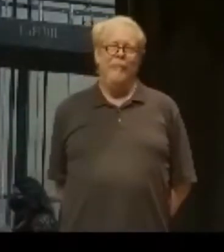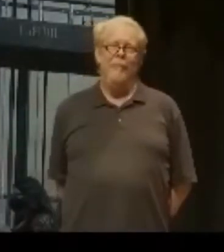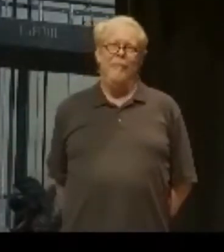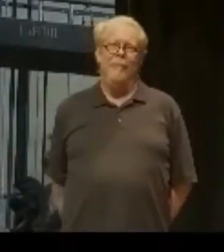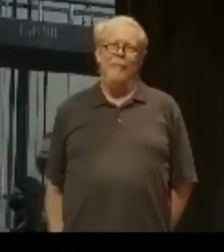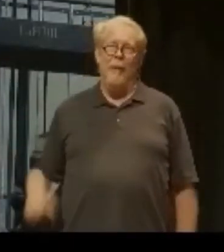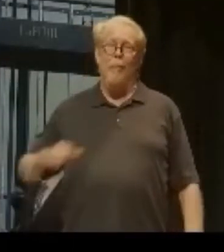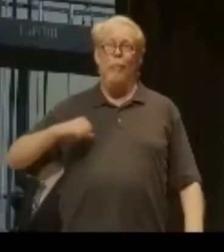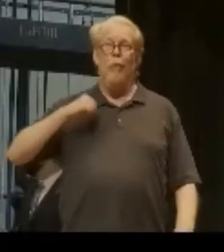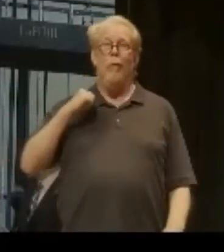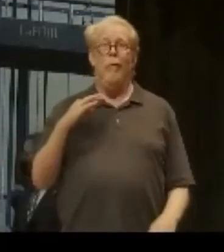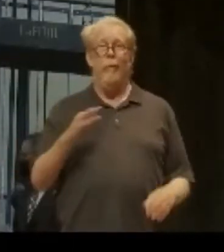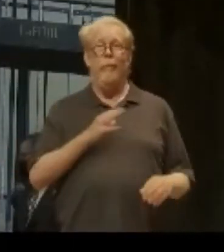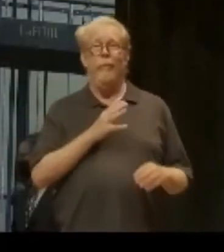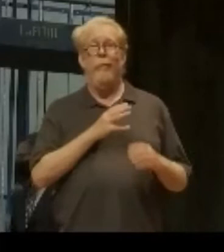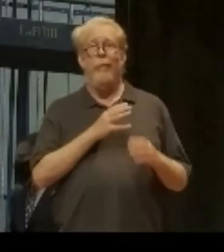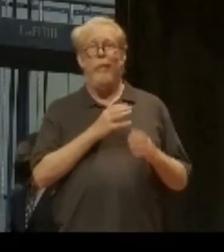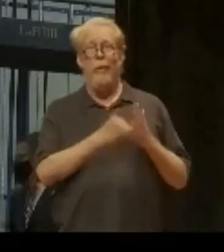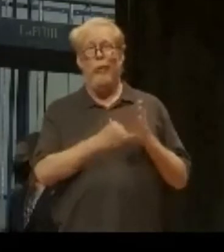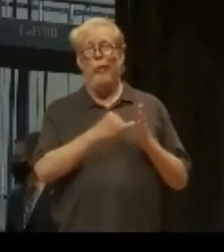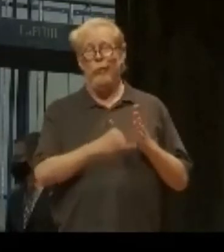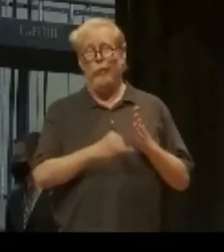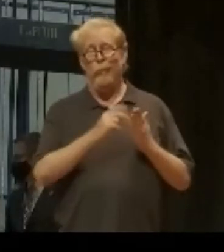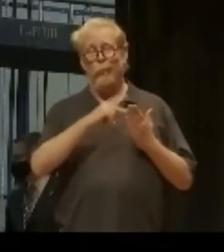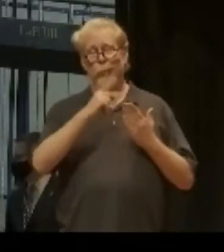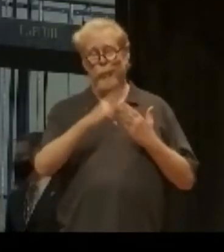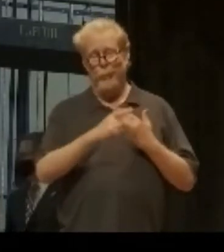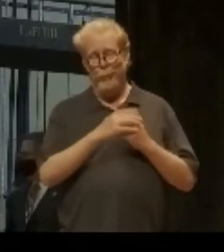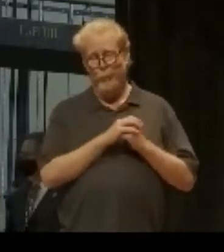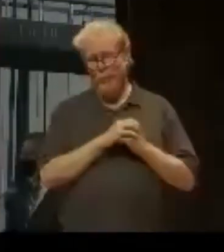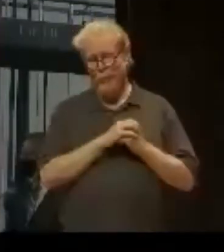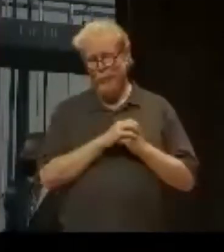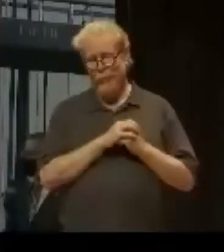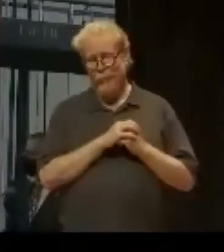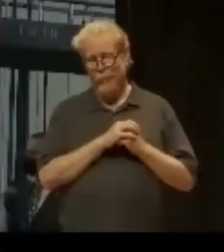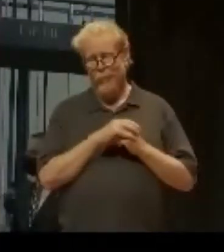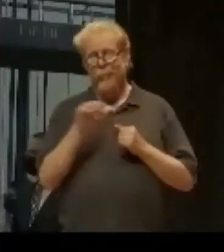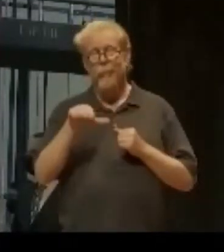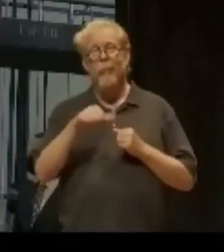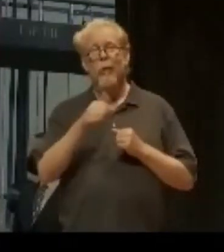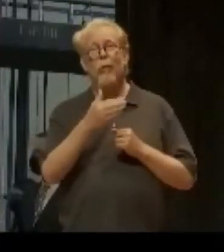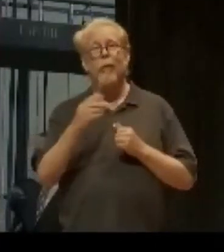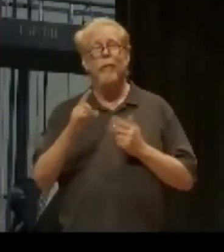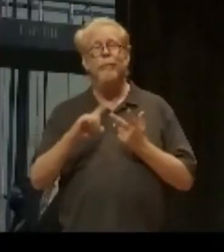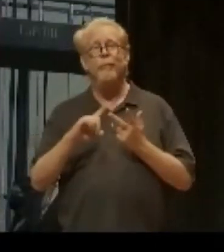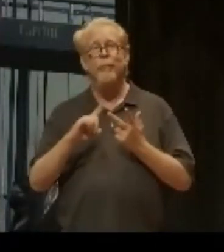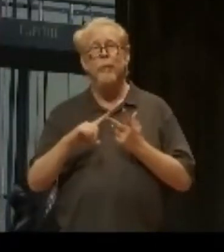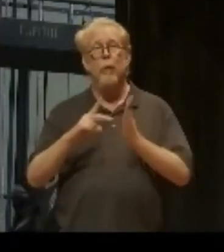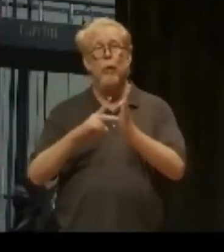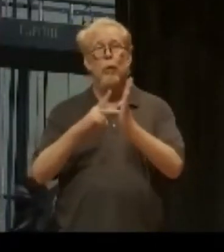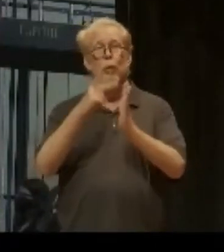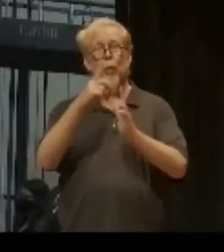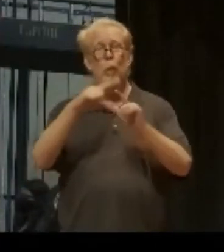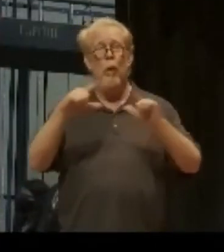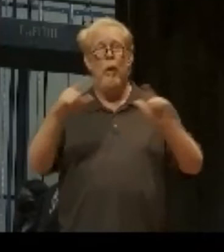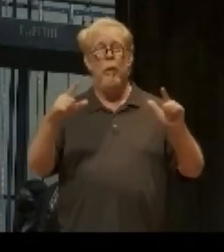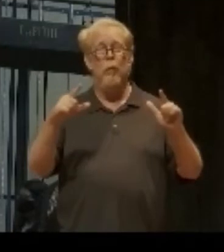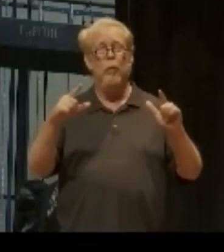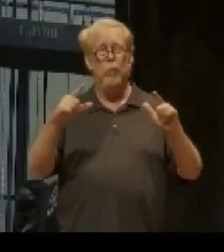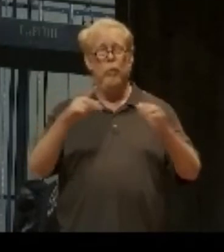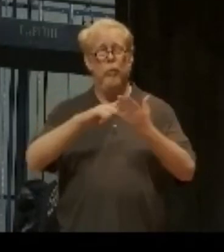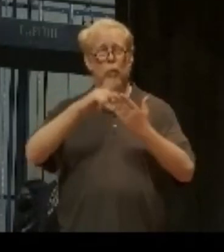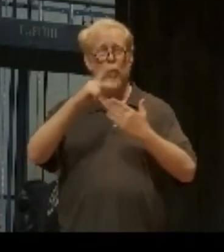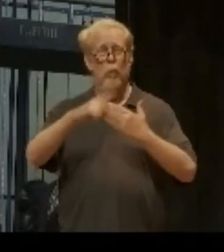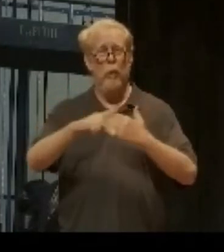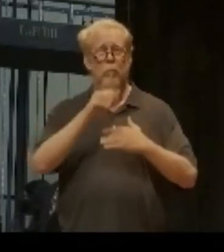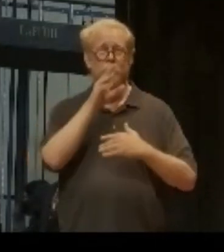Estoy muy orgulloso de nuestro equipo de artes finas. Otra cosa que quería compartir con ustedes son los programas duales, porque cuando yo empecé en